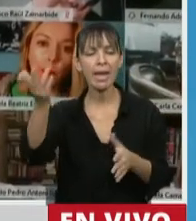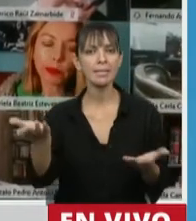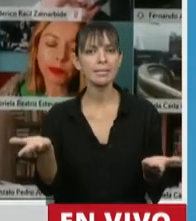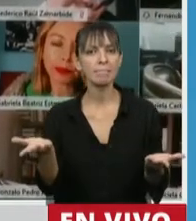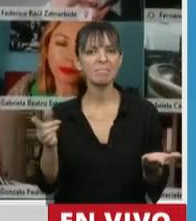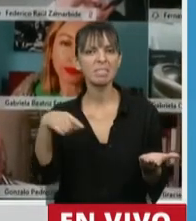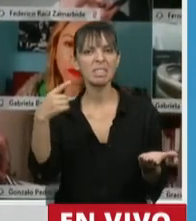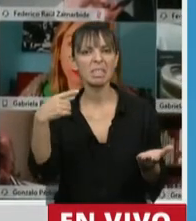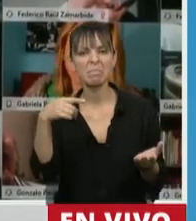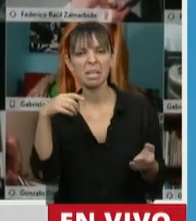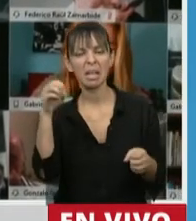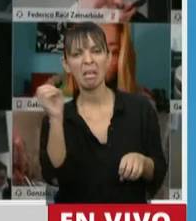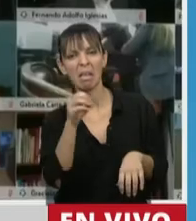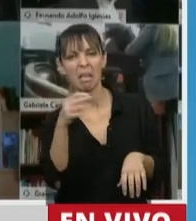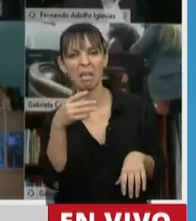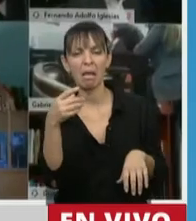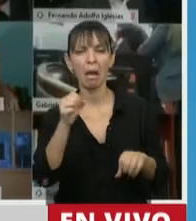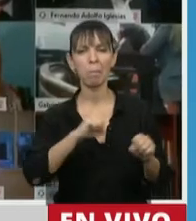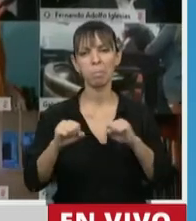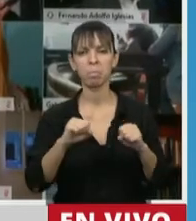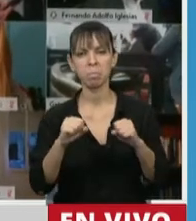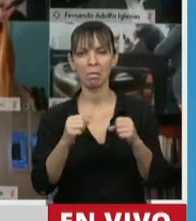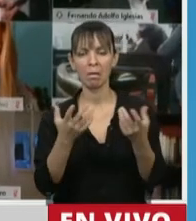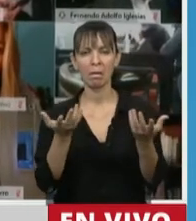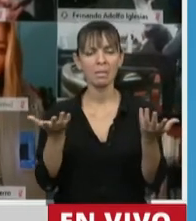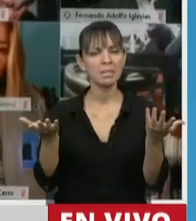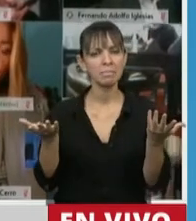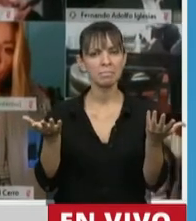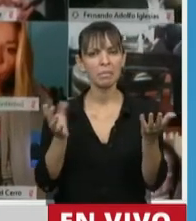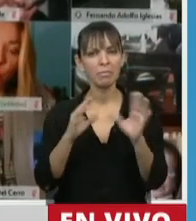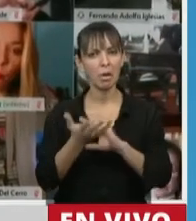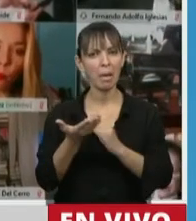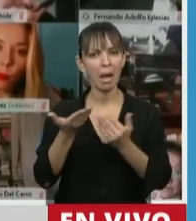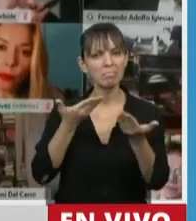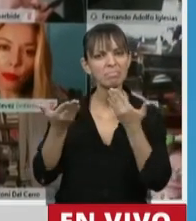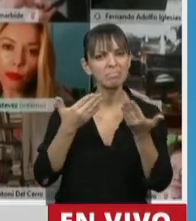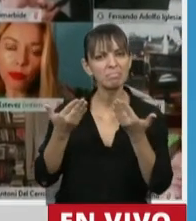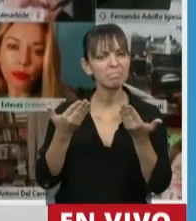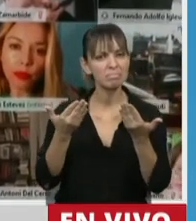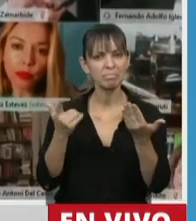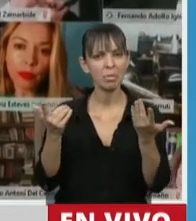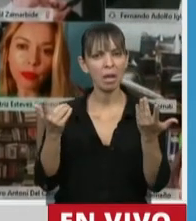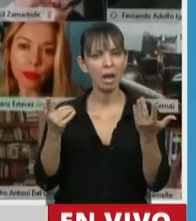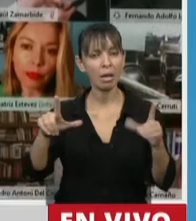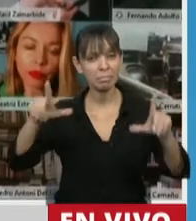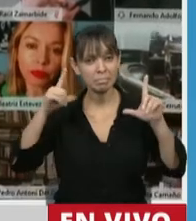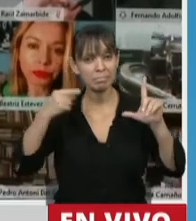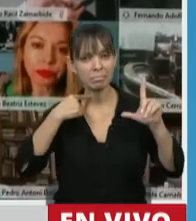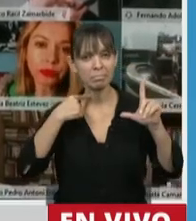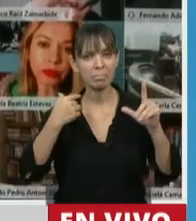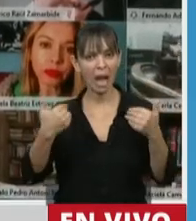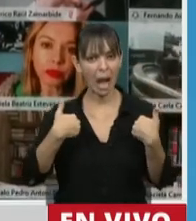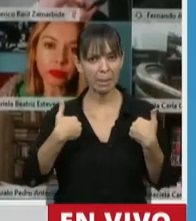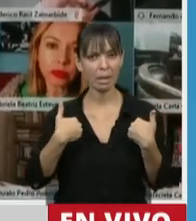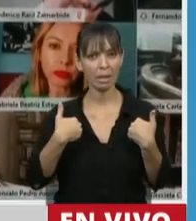siempre rayanas con la búsqueda del diálogo democrático, ha escrachado a mi